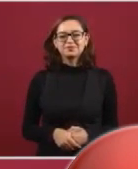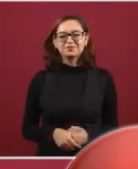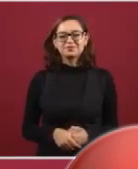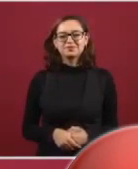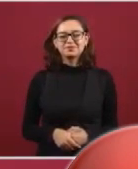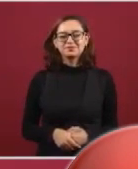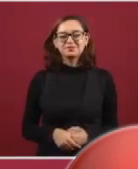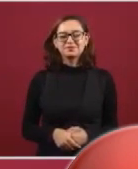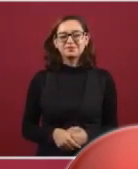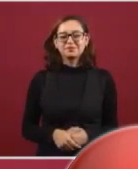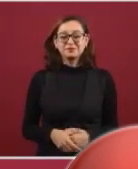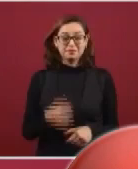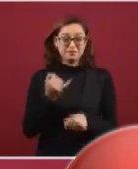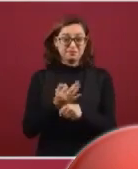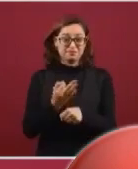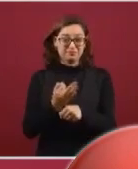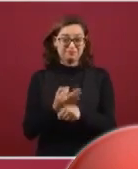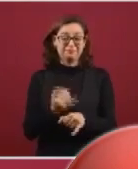informar sobre